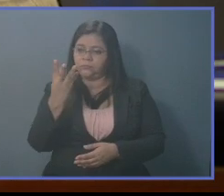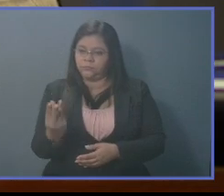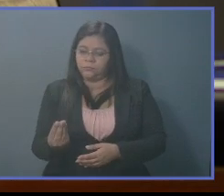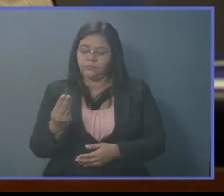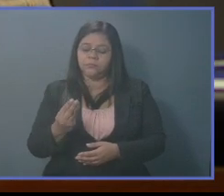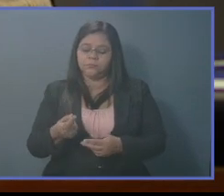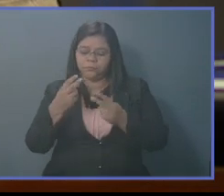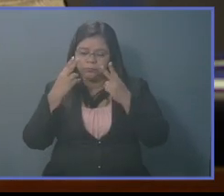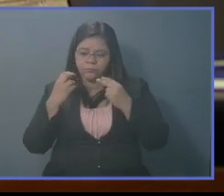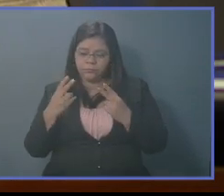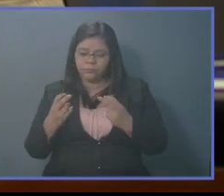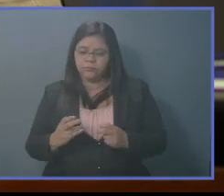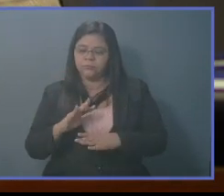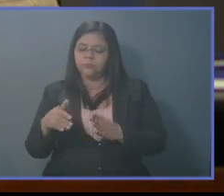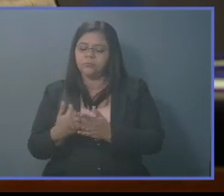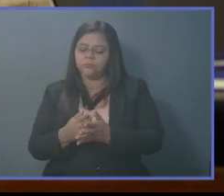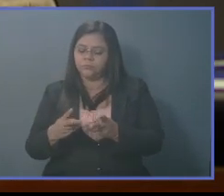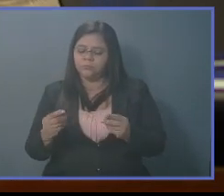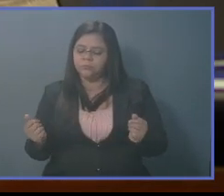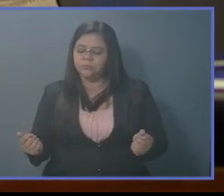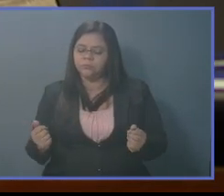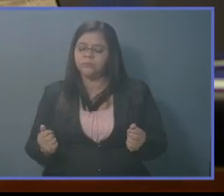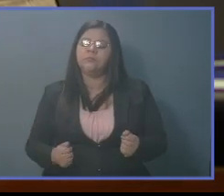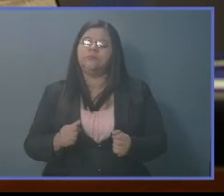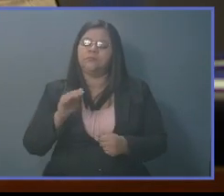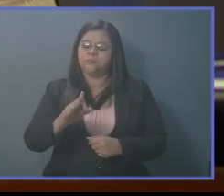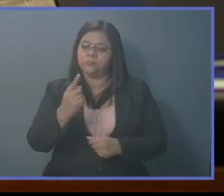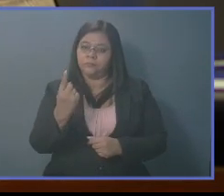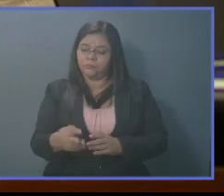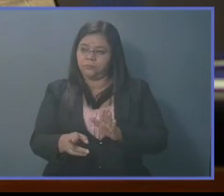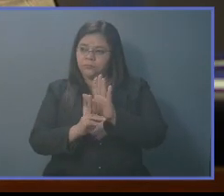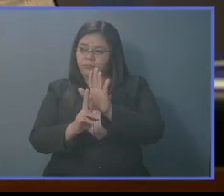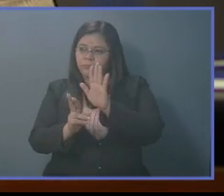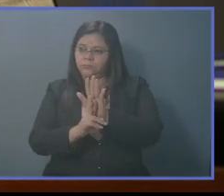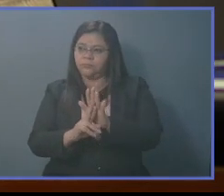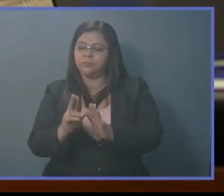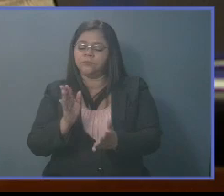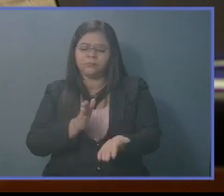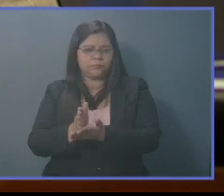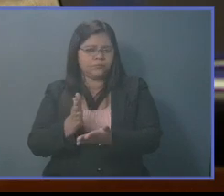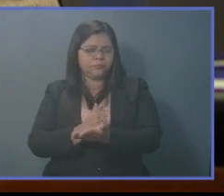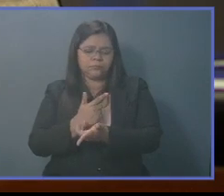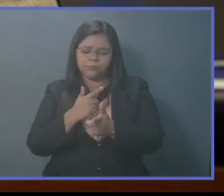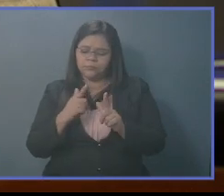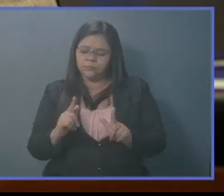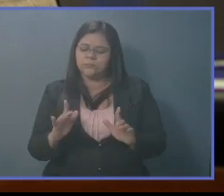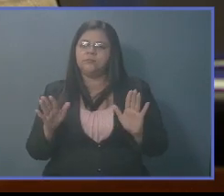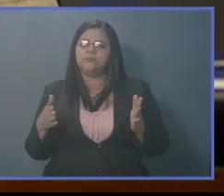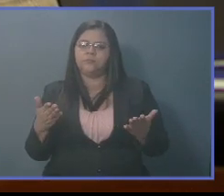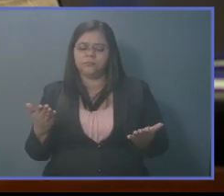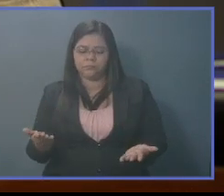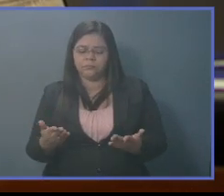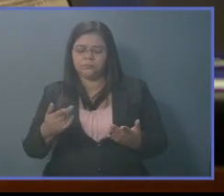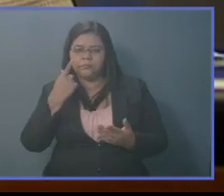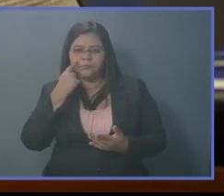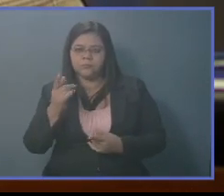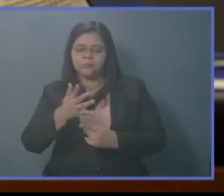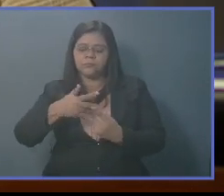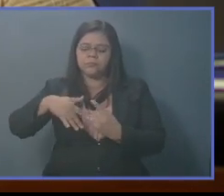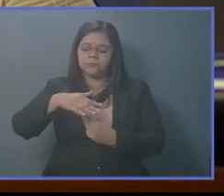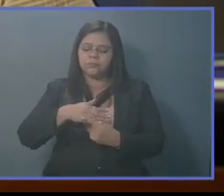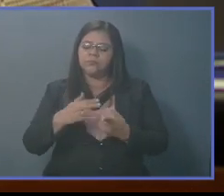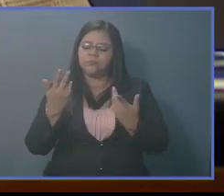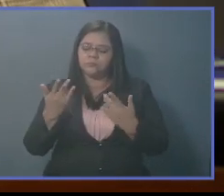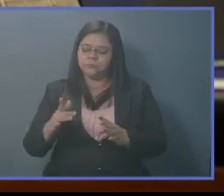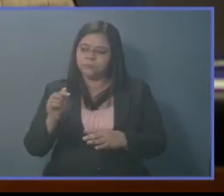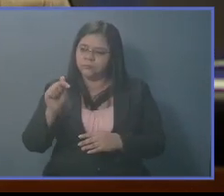pruebas aplicadas y la entrega de los resultados. El Procurador y sus delegados tendrán acceso irrestricto a los mismos para verificar las condiciones de las personas que se encuentren